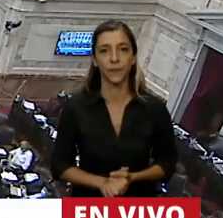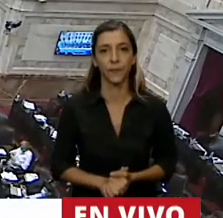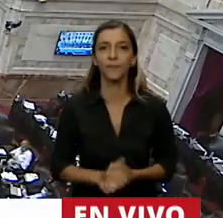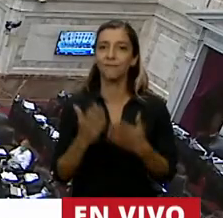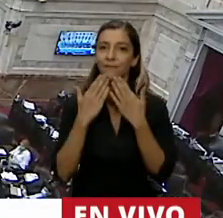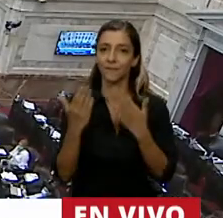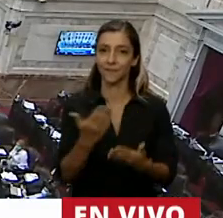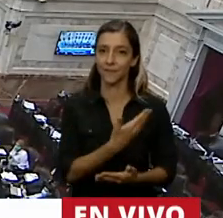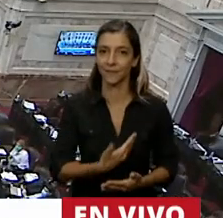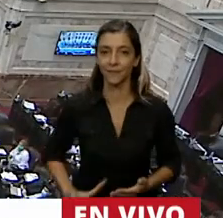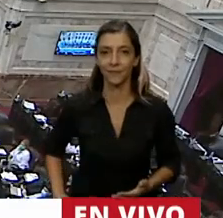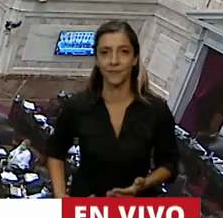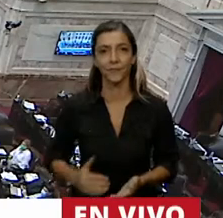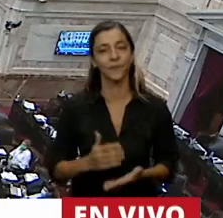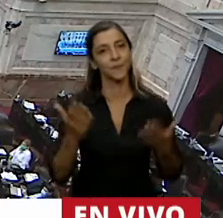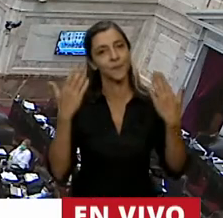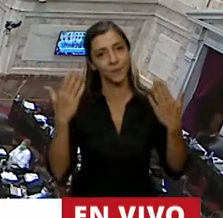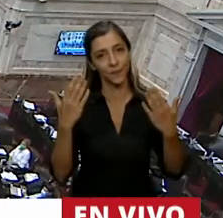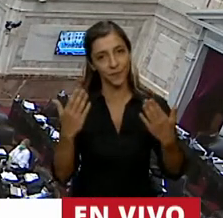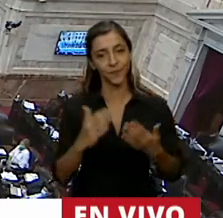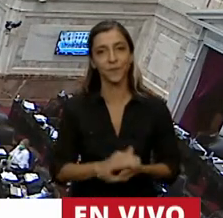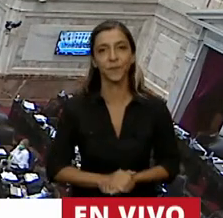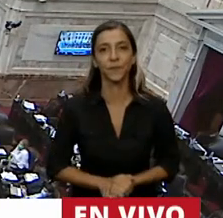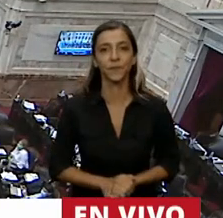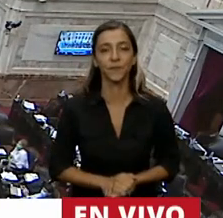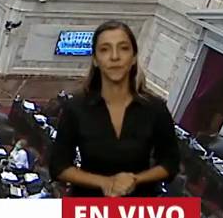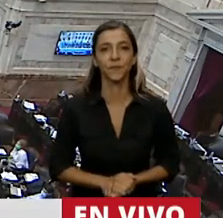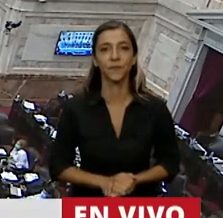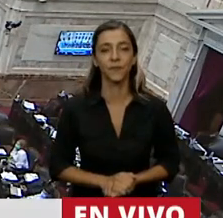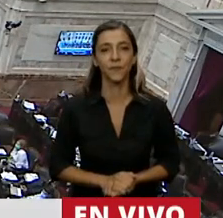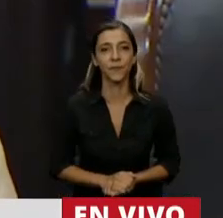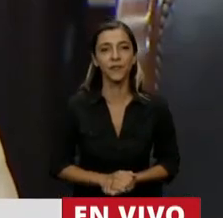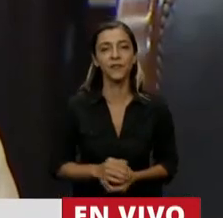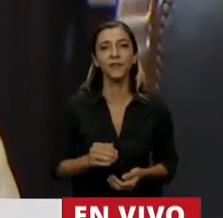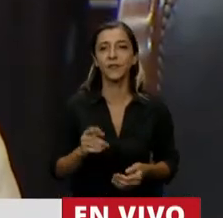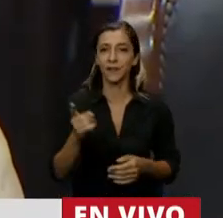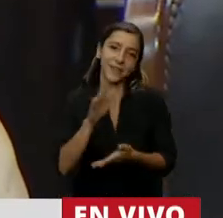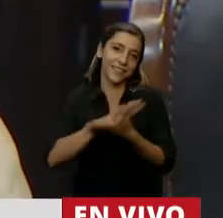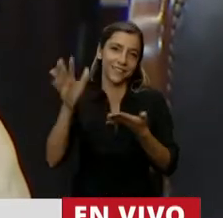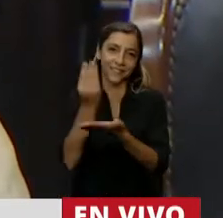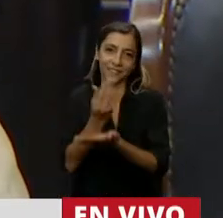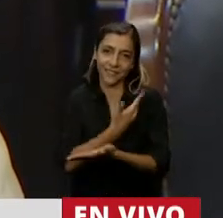Gracias, señor presidente. Felicitaciones por su nuevo lugar. Gracias.